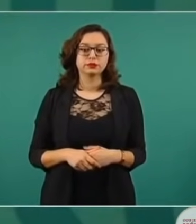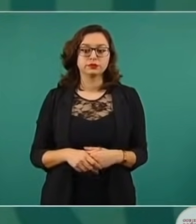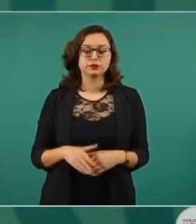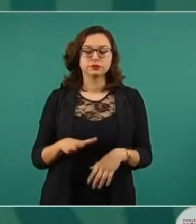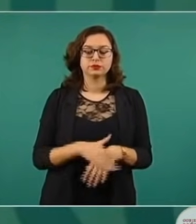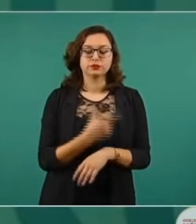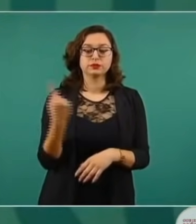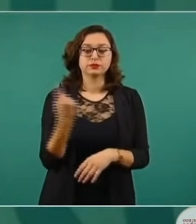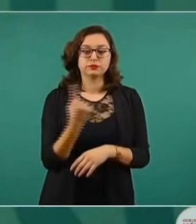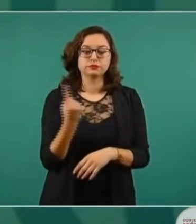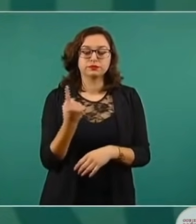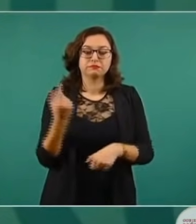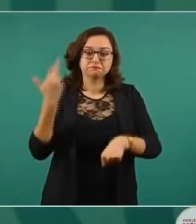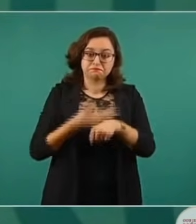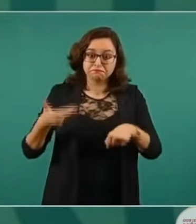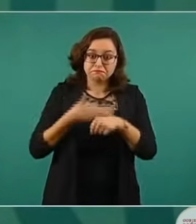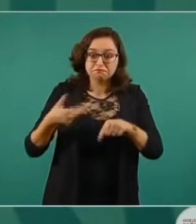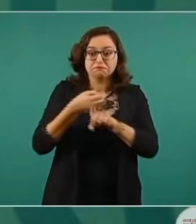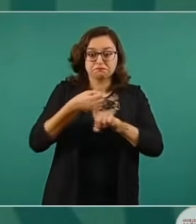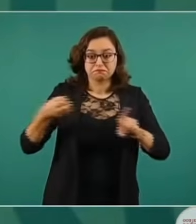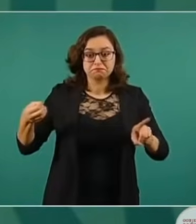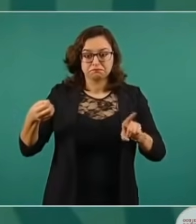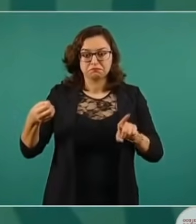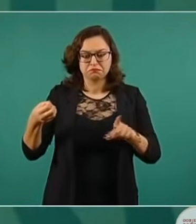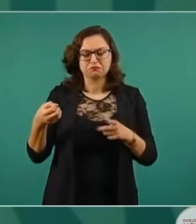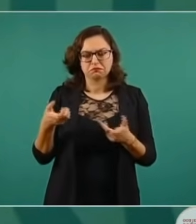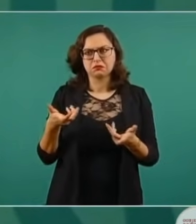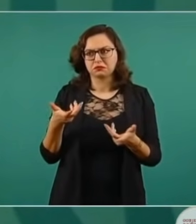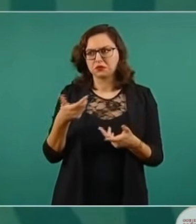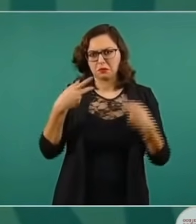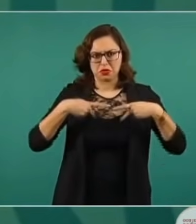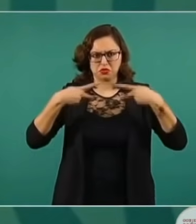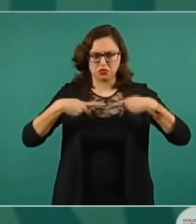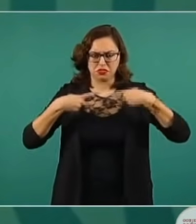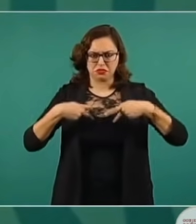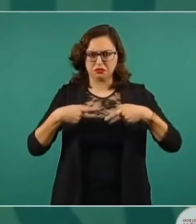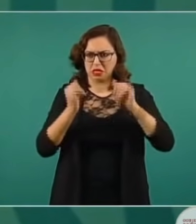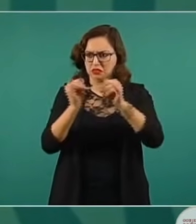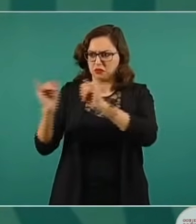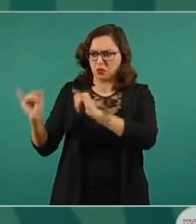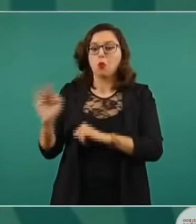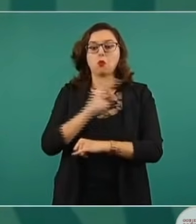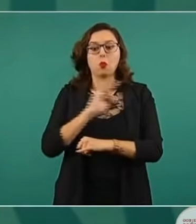si se organizan, se pueden poner más casillas y